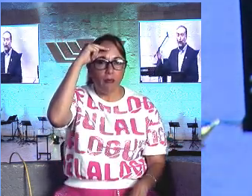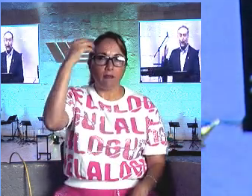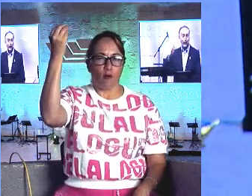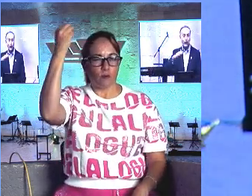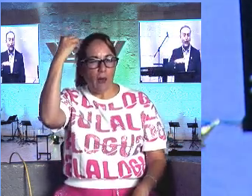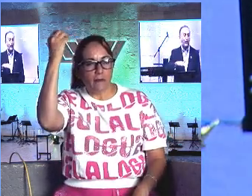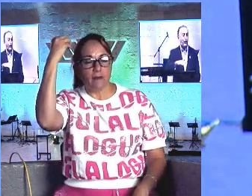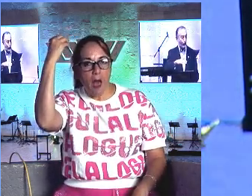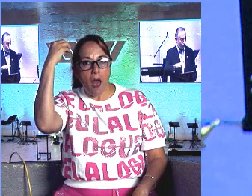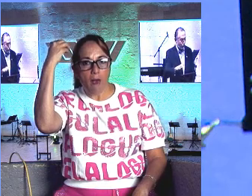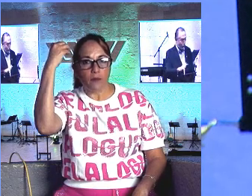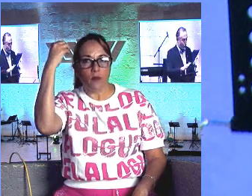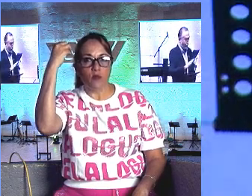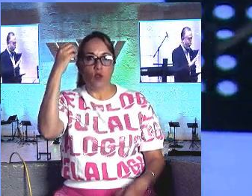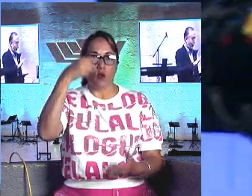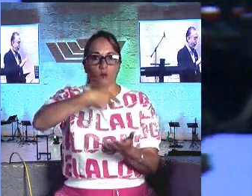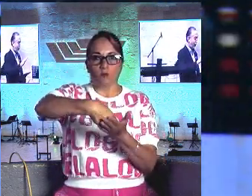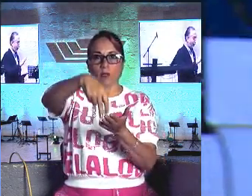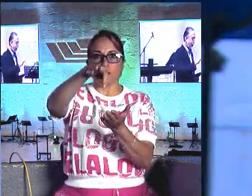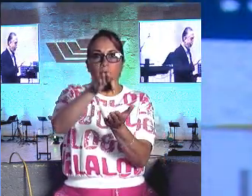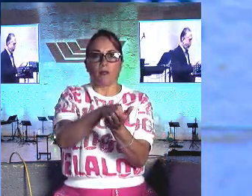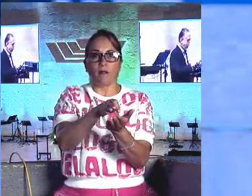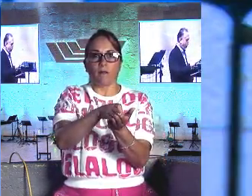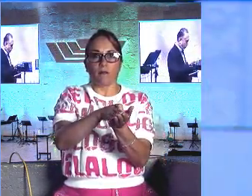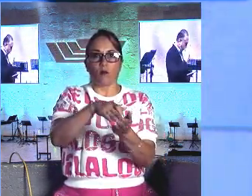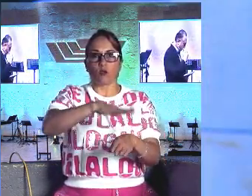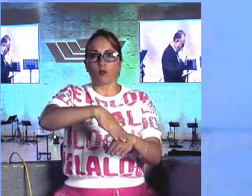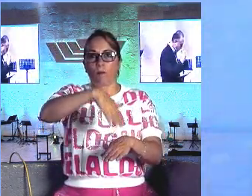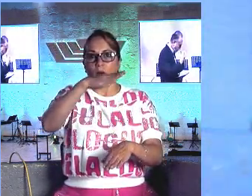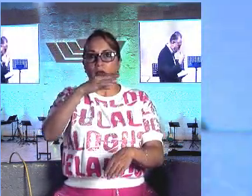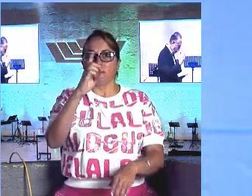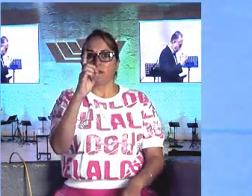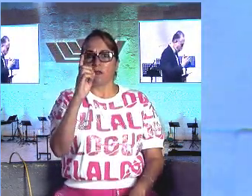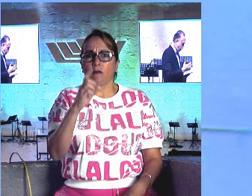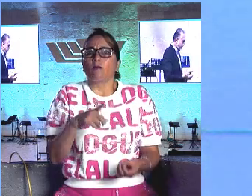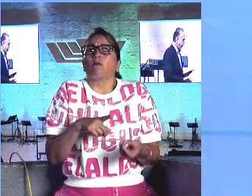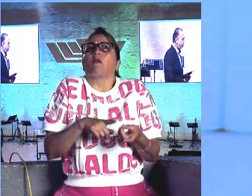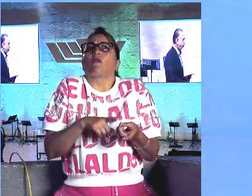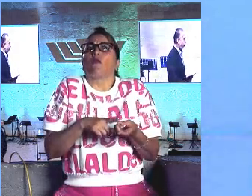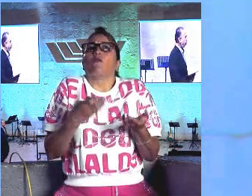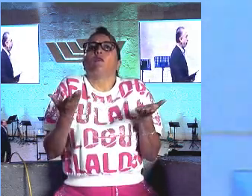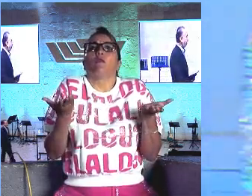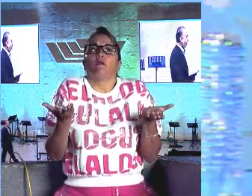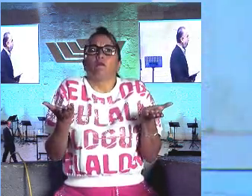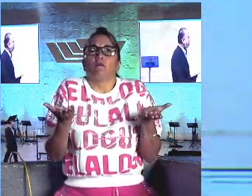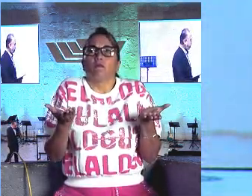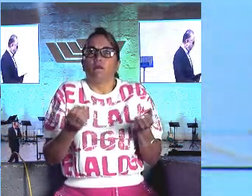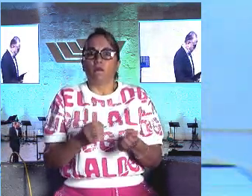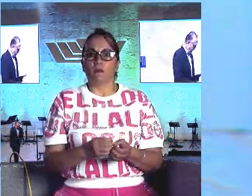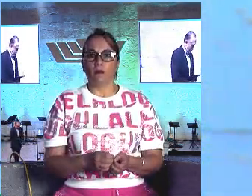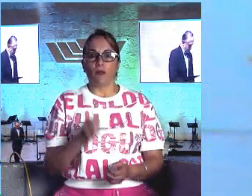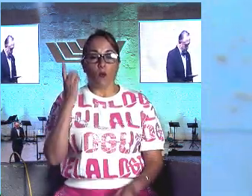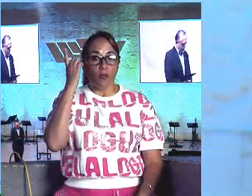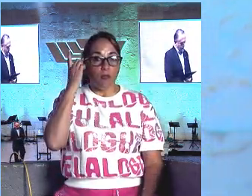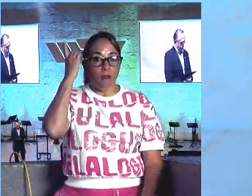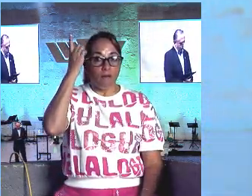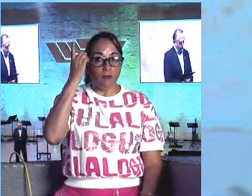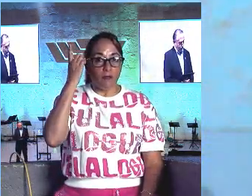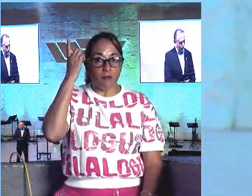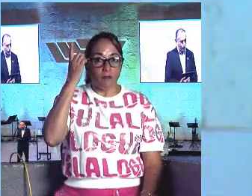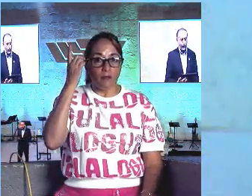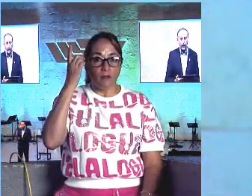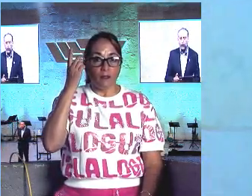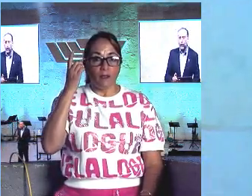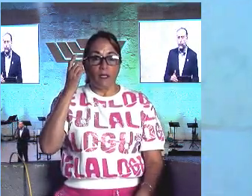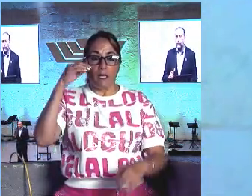superaban incluso a los otros 30. Y uno se pregunta, ¿de dónde lo iba a hacer? Bueno, David, en la